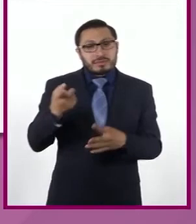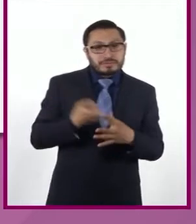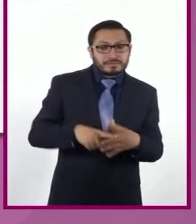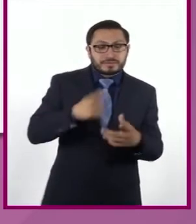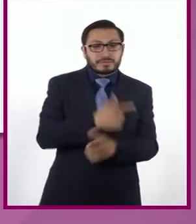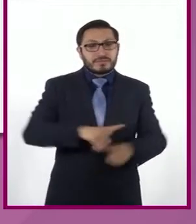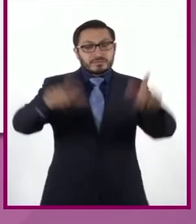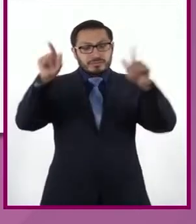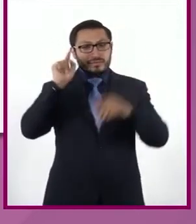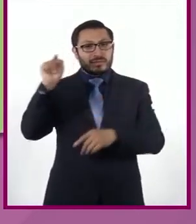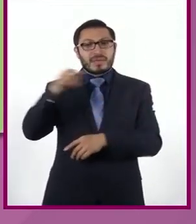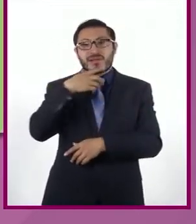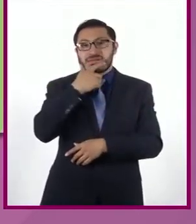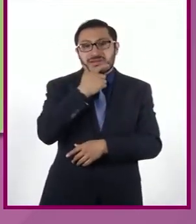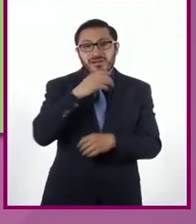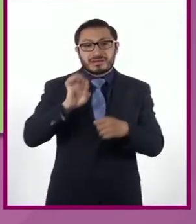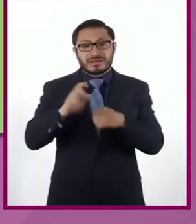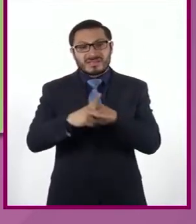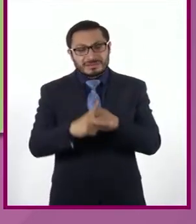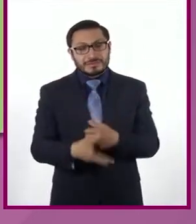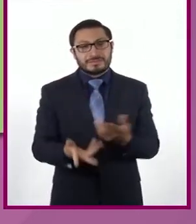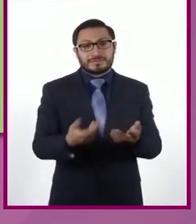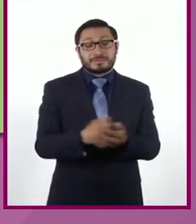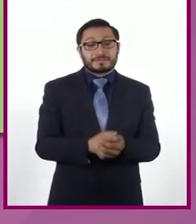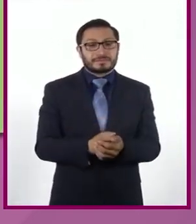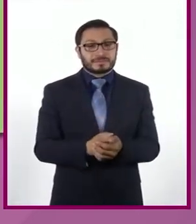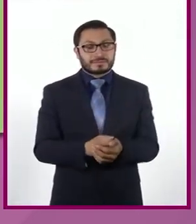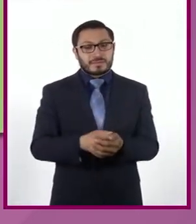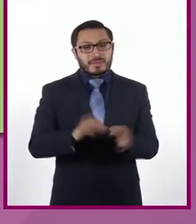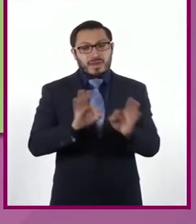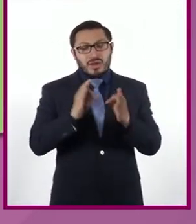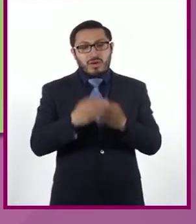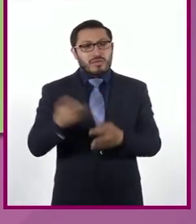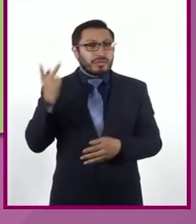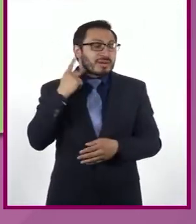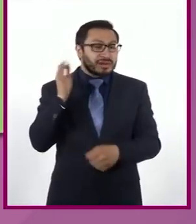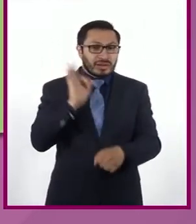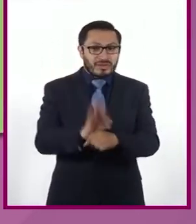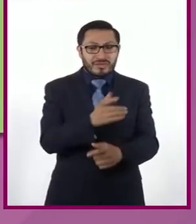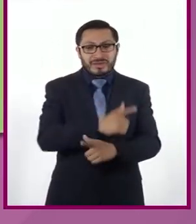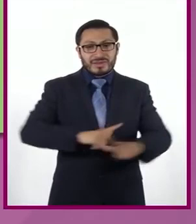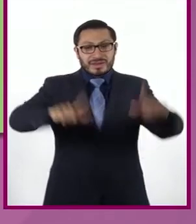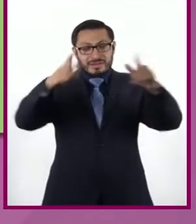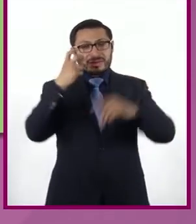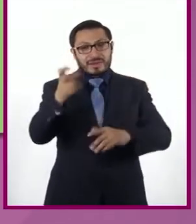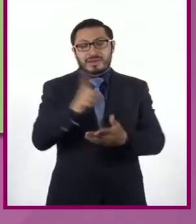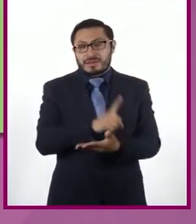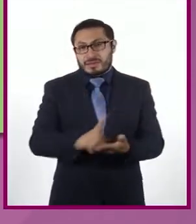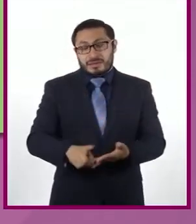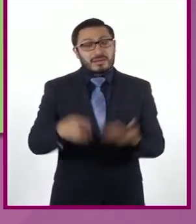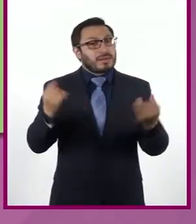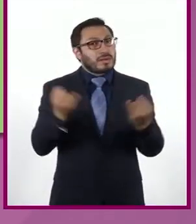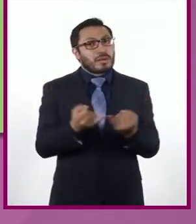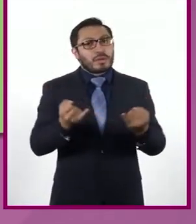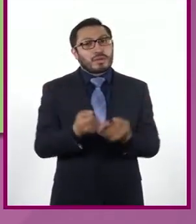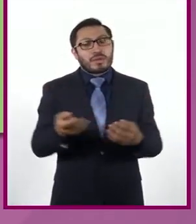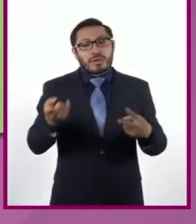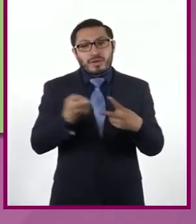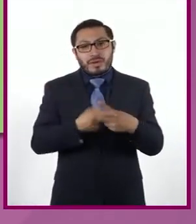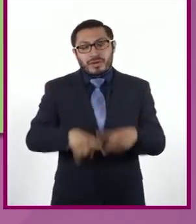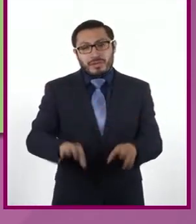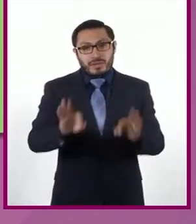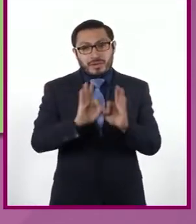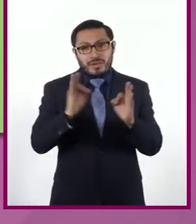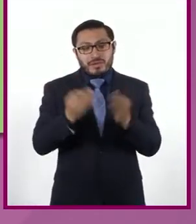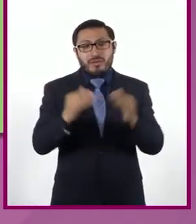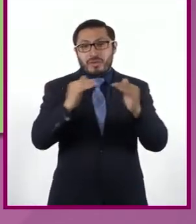en Europa, una corriente política que defendía la libertad como un derecho, además del principio de igualdad entre